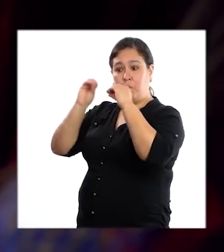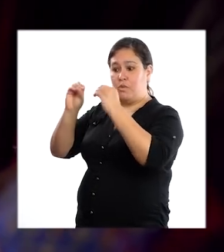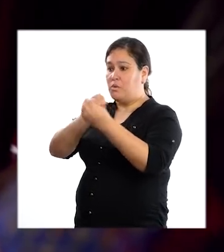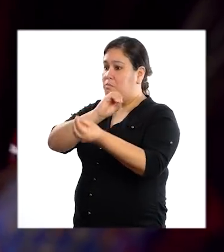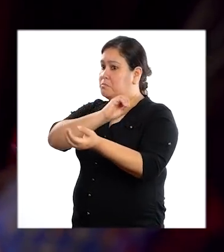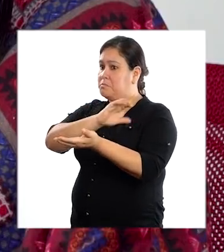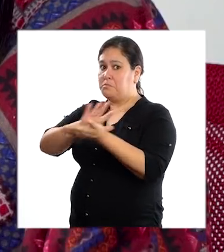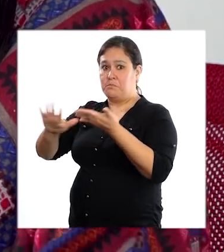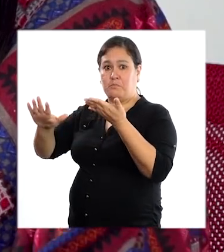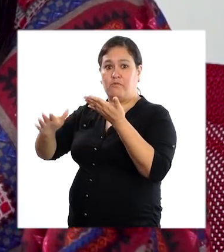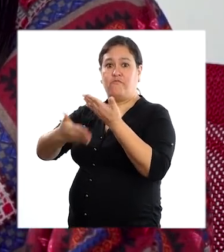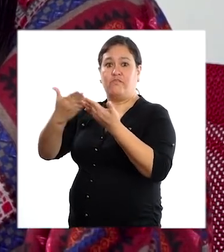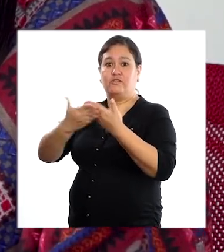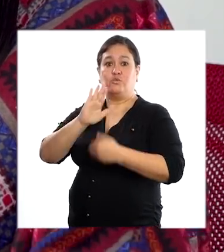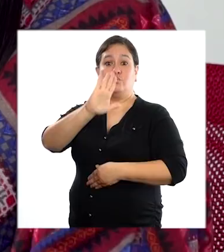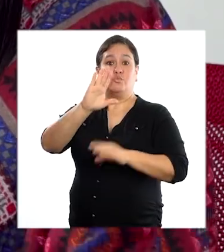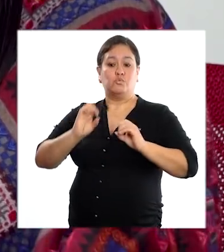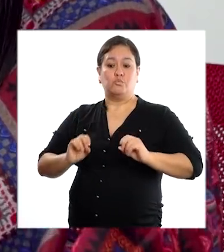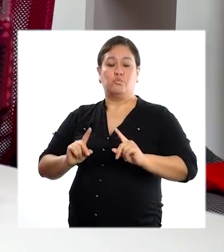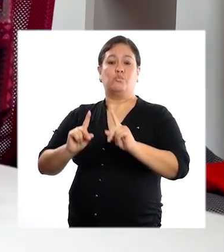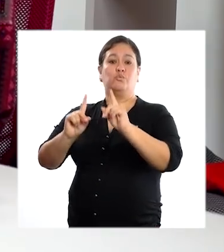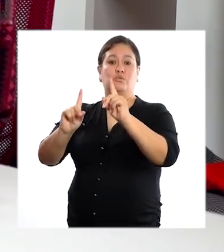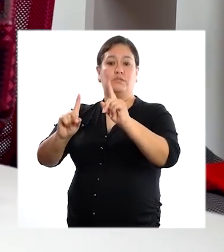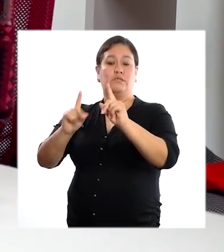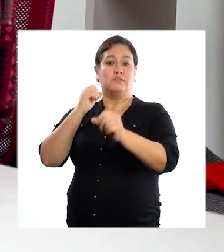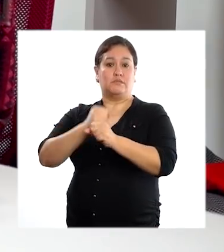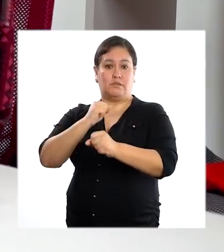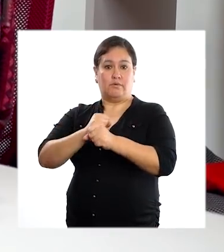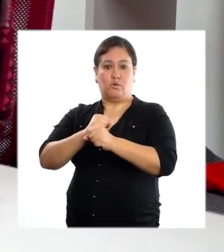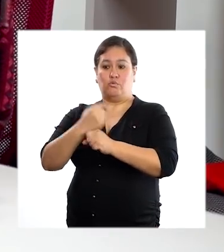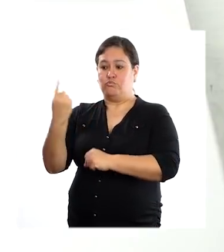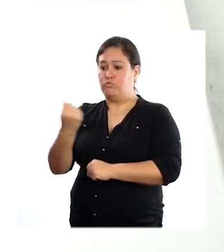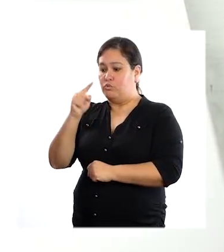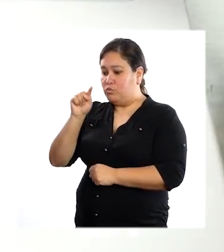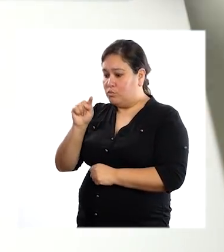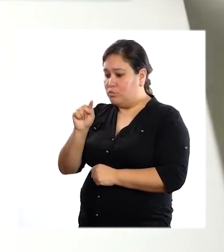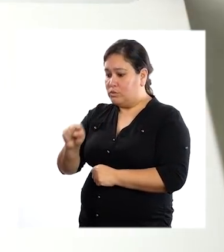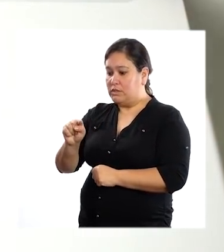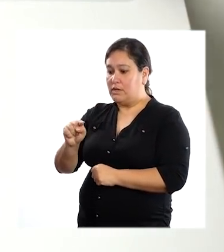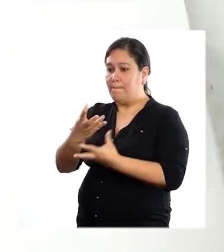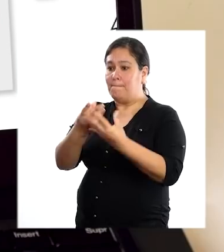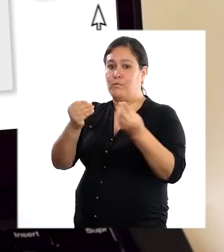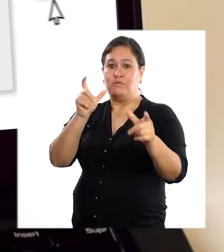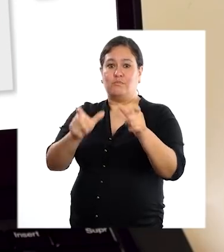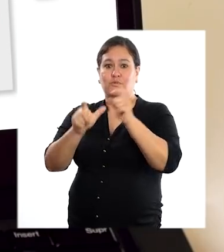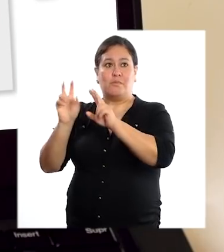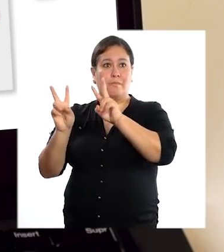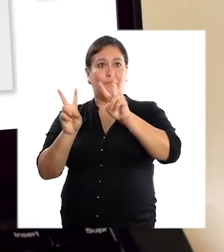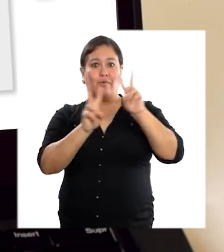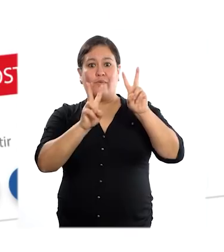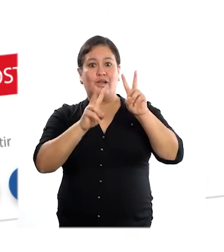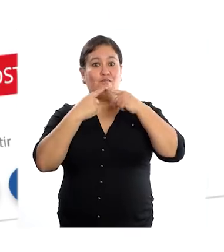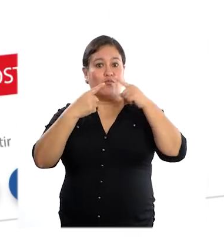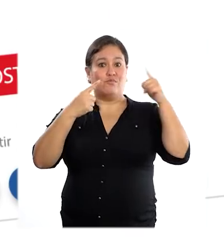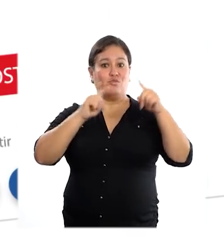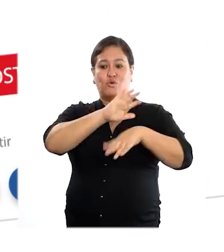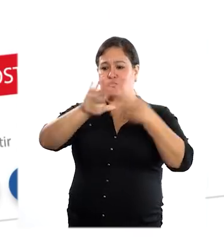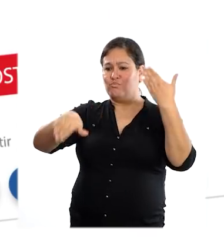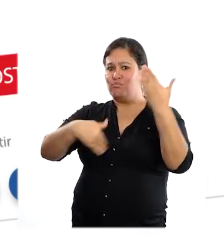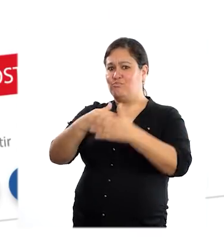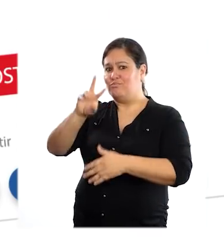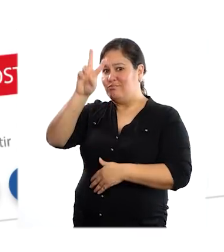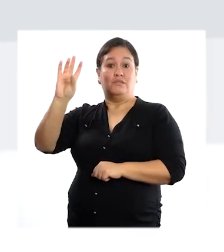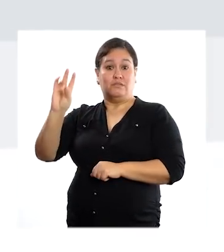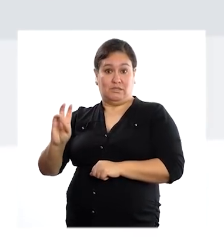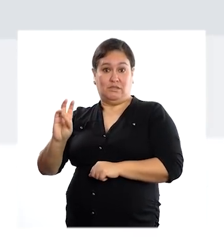podrás publicar sin costo y de manera sencilla tus ofertas de empleo. En tan solo un clic, cientos podrán ver tu anuncio en